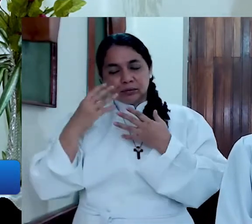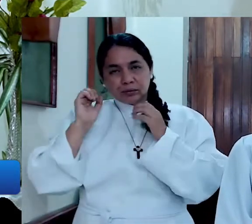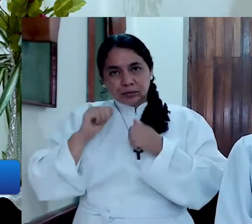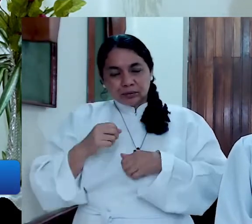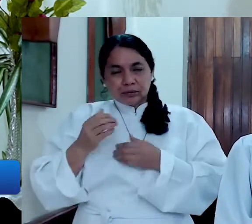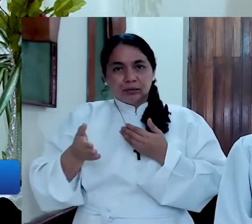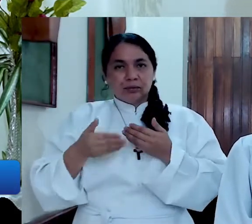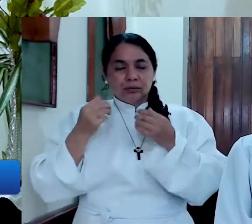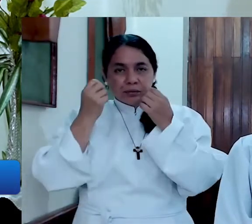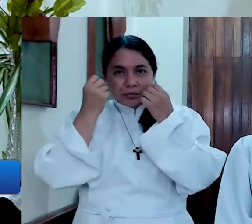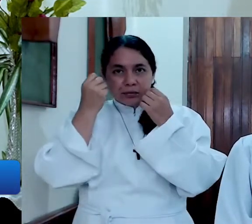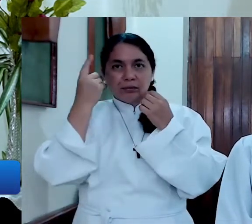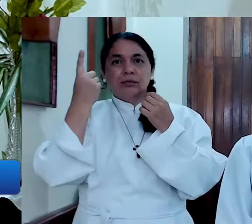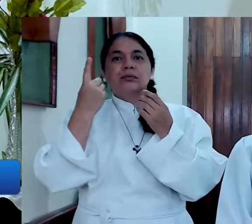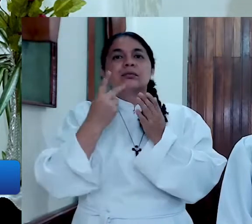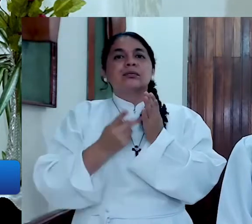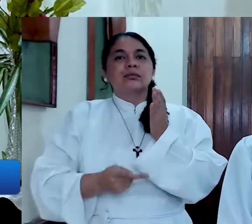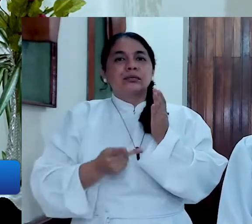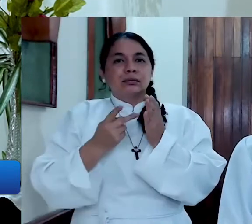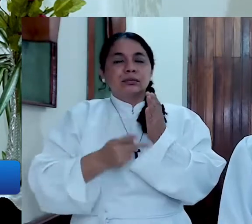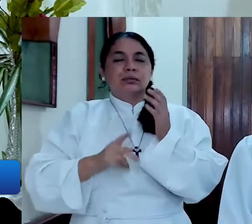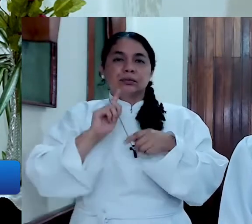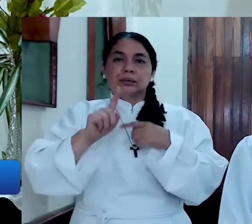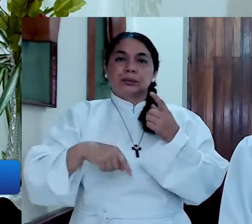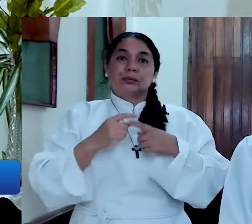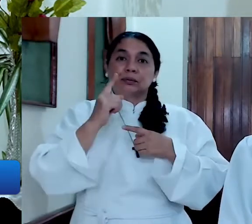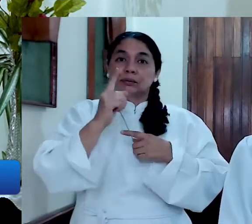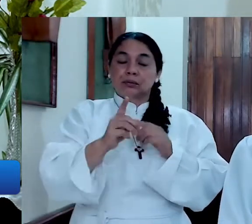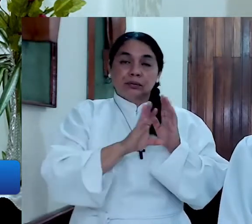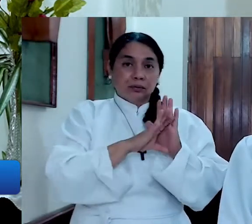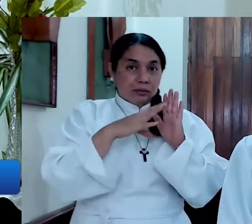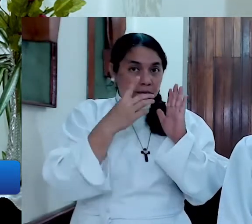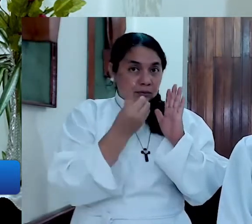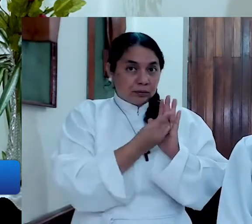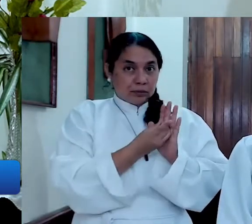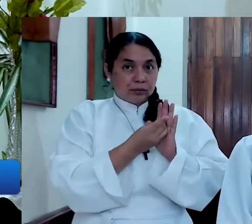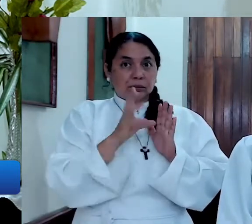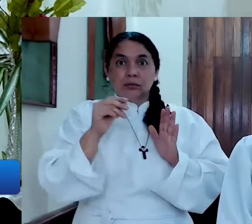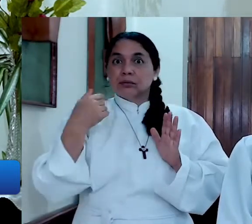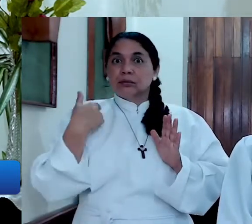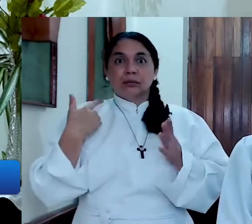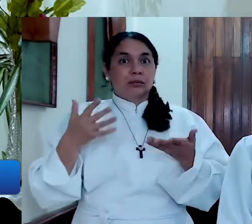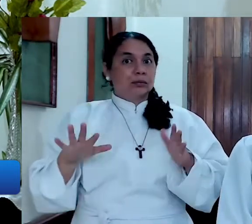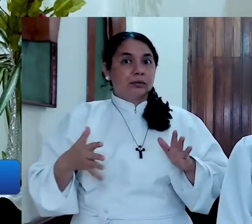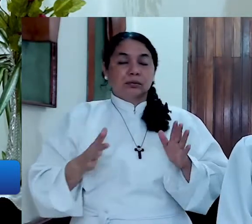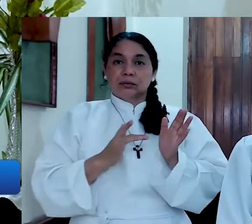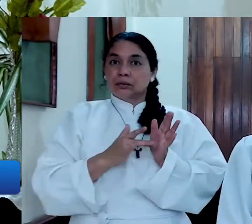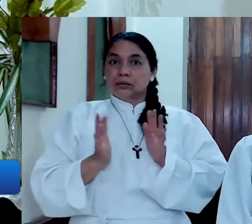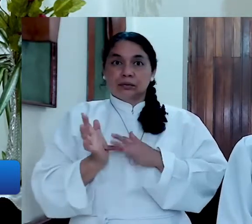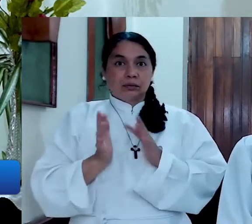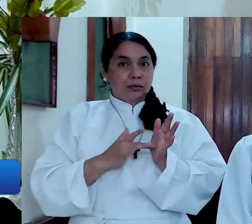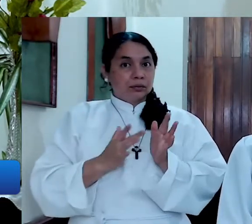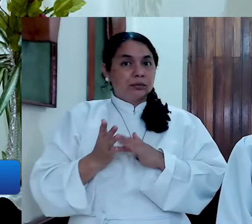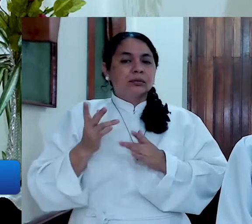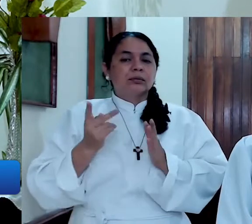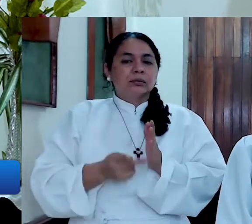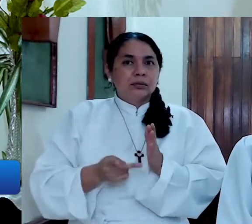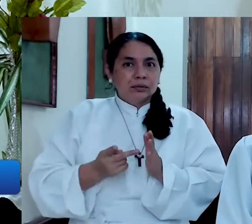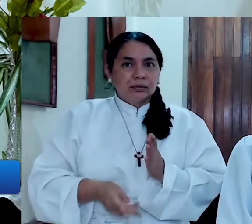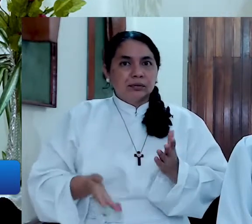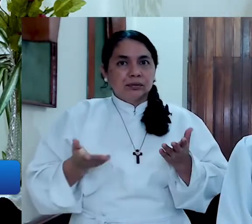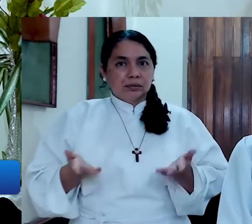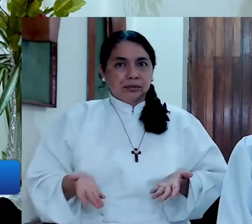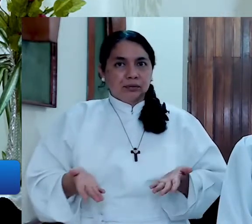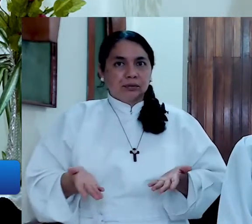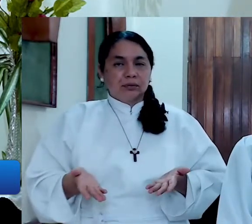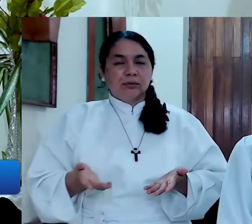comprender qué pasa cuando una comunidad no tiene a Jesús. ¿Qué sucede?